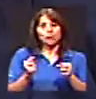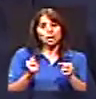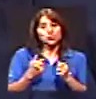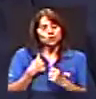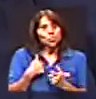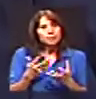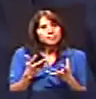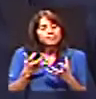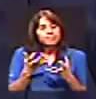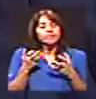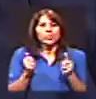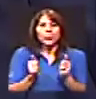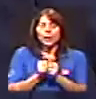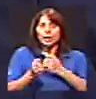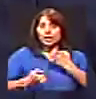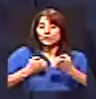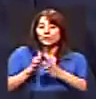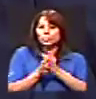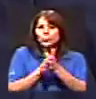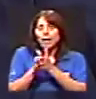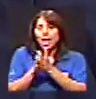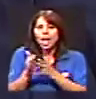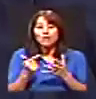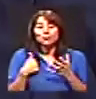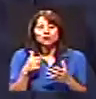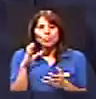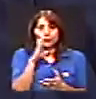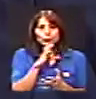busqué y además